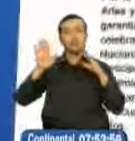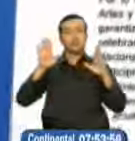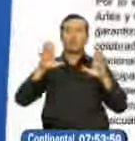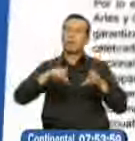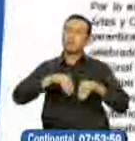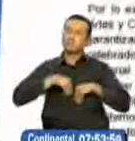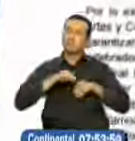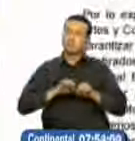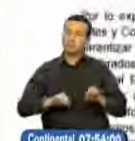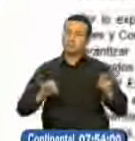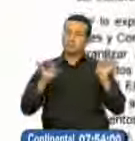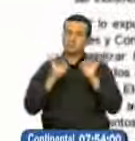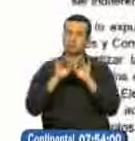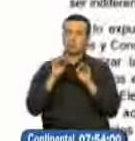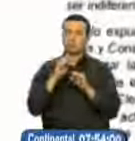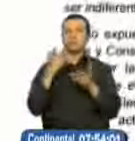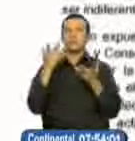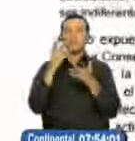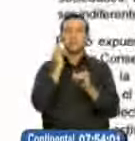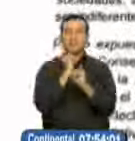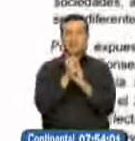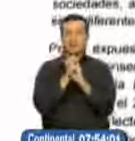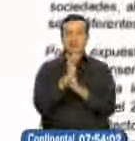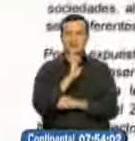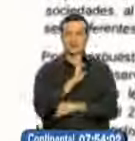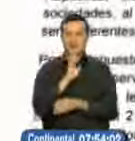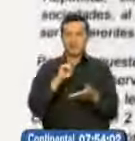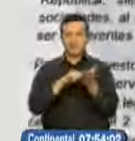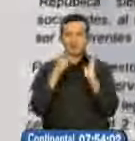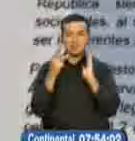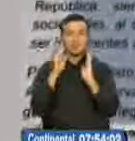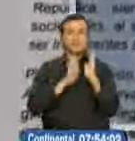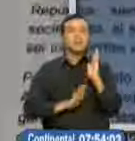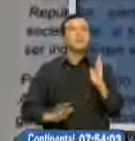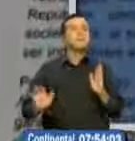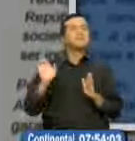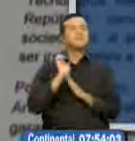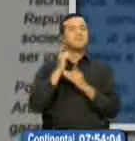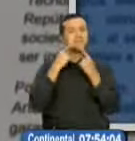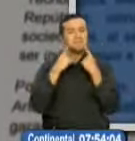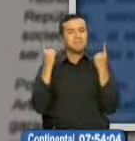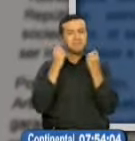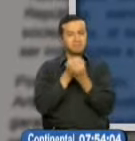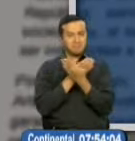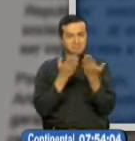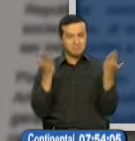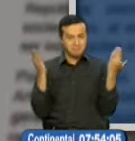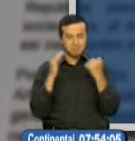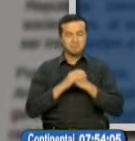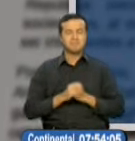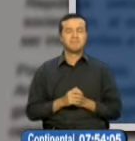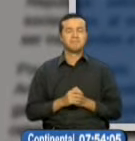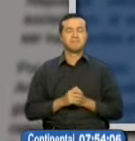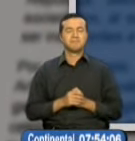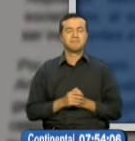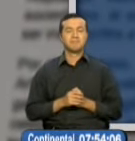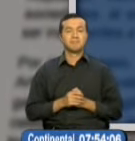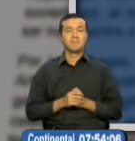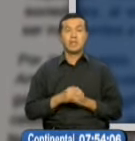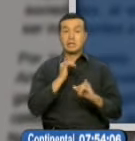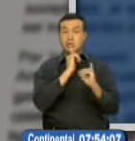de prensa, la denominada Red de Institutos Técnicos y Tecnológicos del país declaran ante la opinión pública que